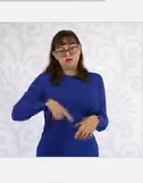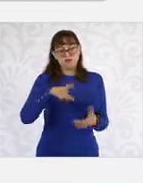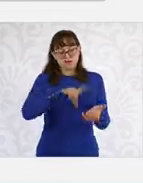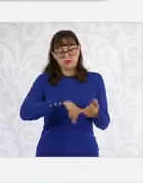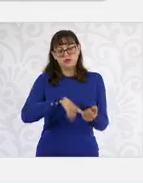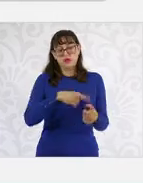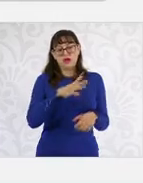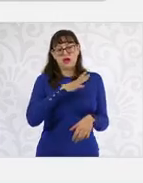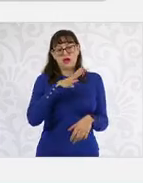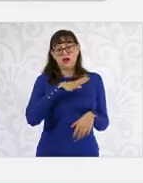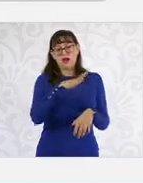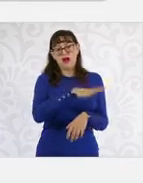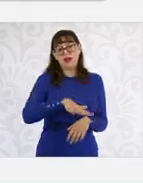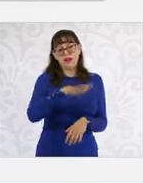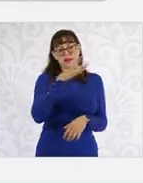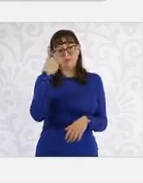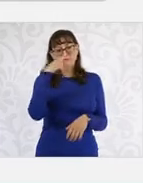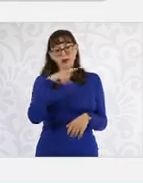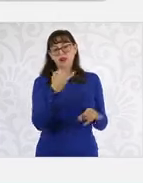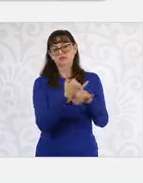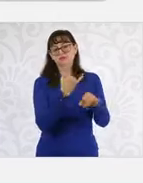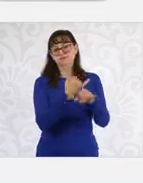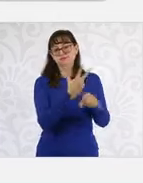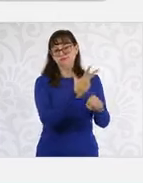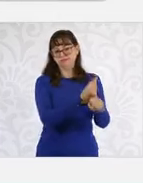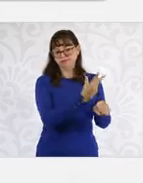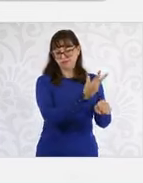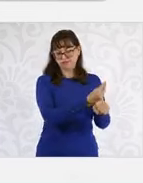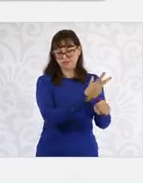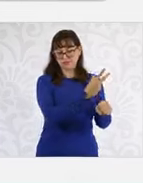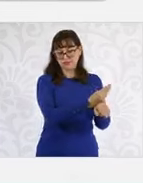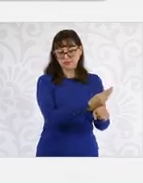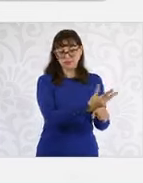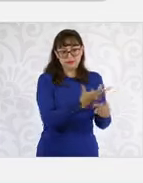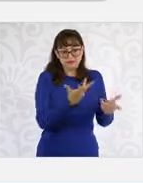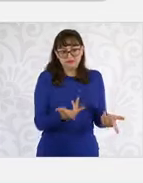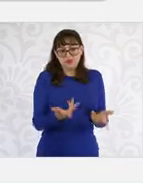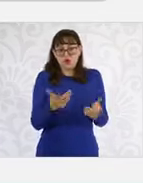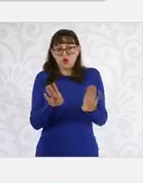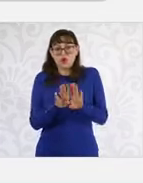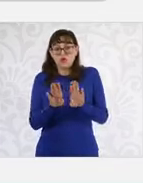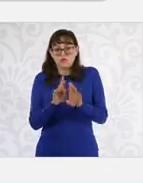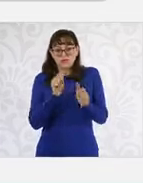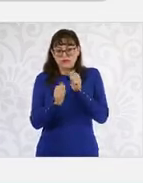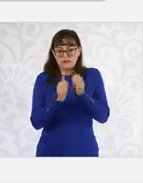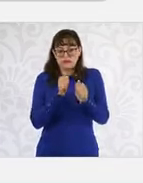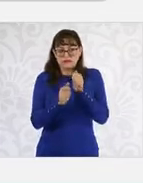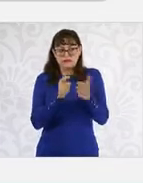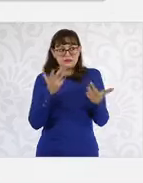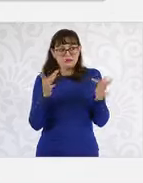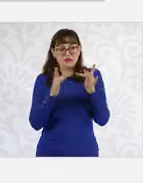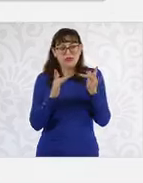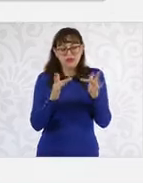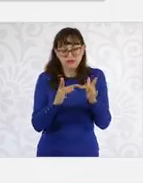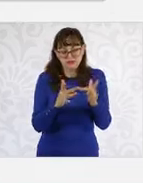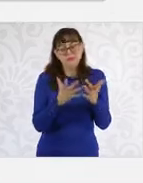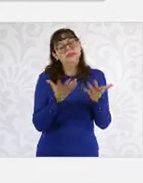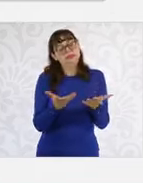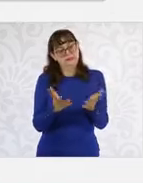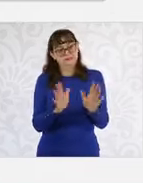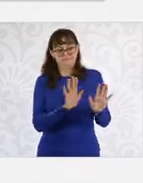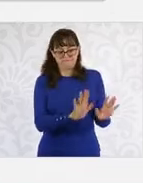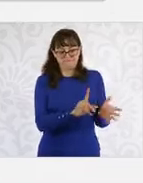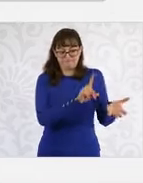México. Para nosotros, los reportes ciudadanos son vitales. Es por ello, y en tanto